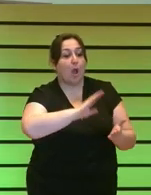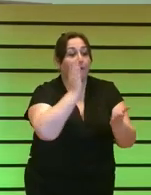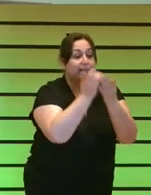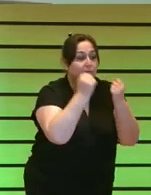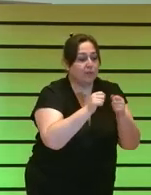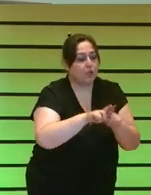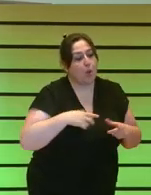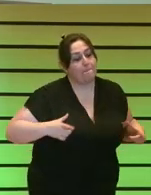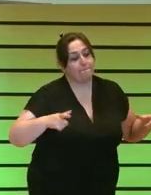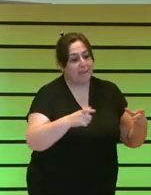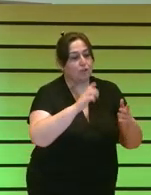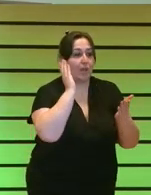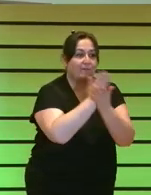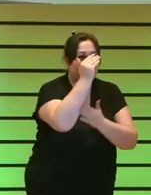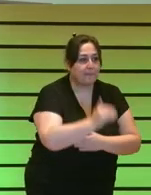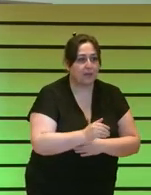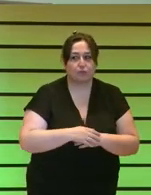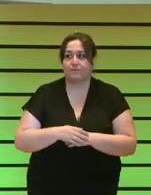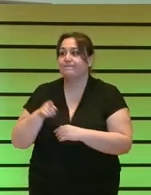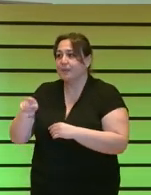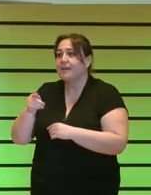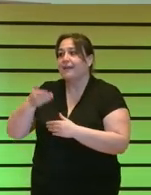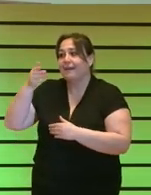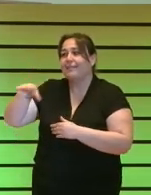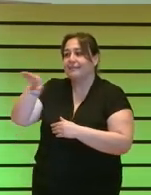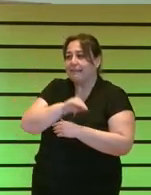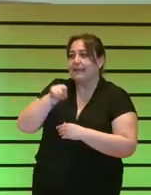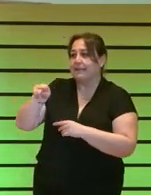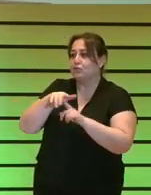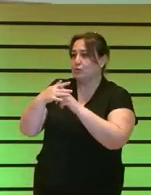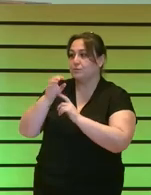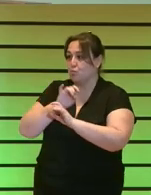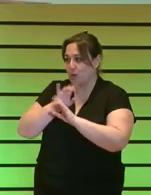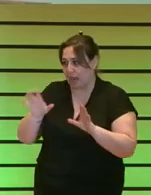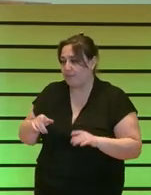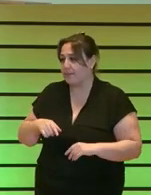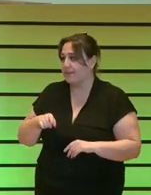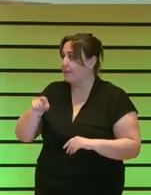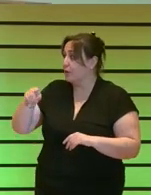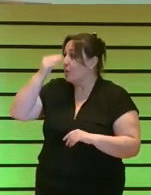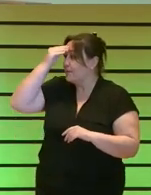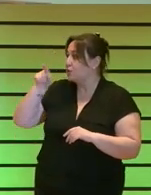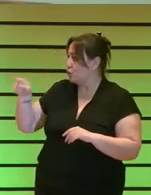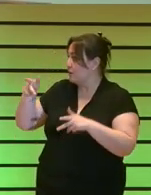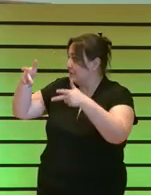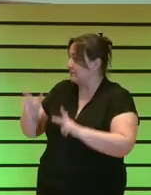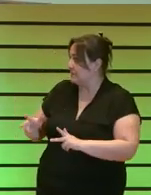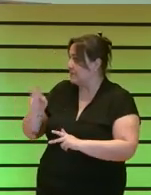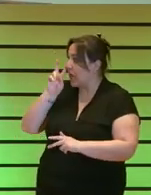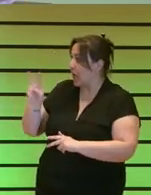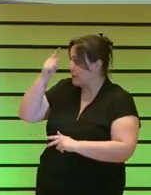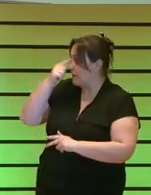va a suceder Claro pues entender eso es clave y habéis acertado mucho yo creo la imagen de la Silla No y